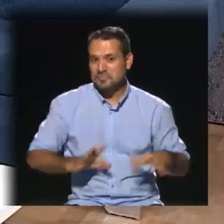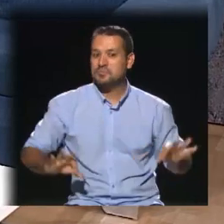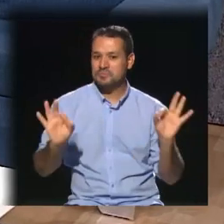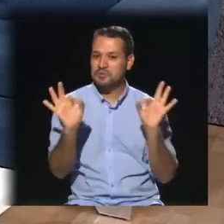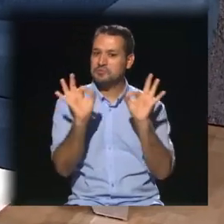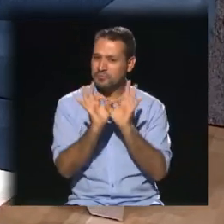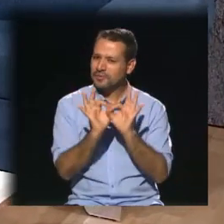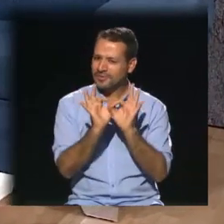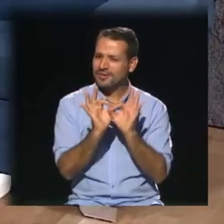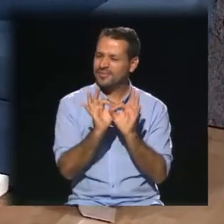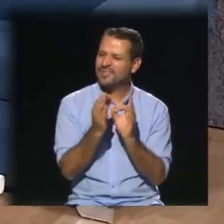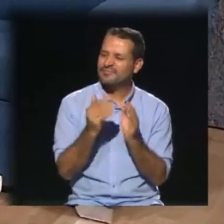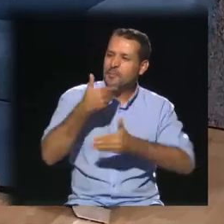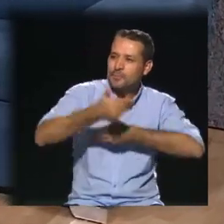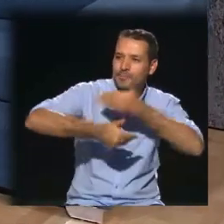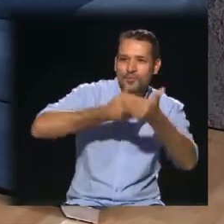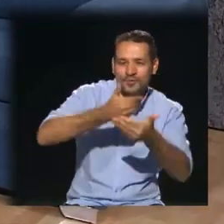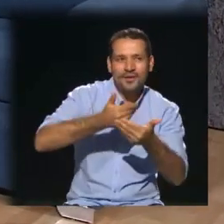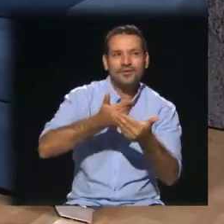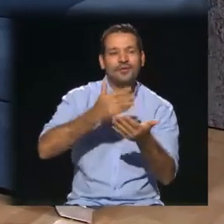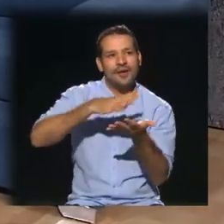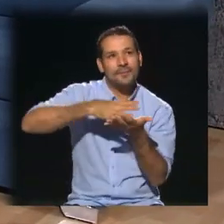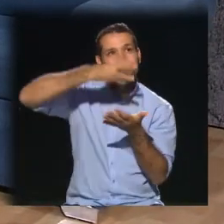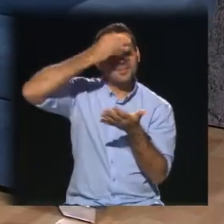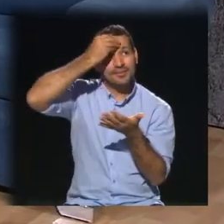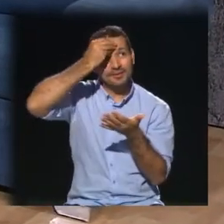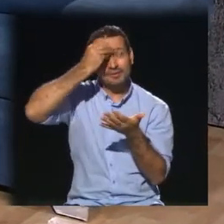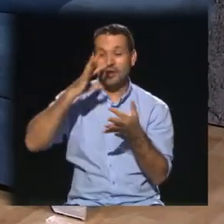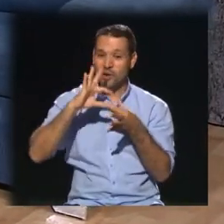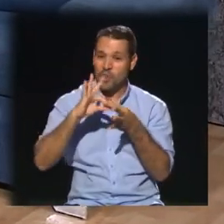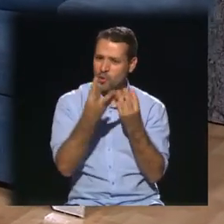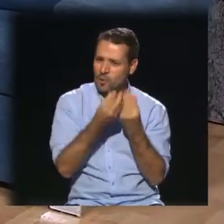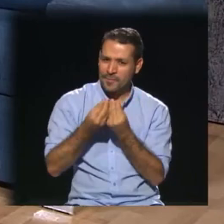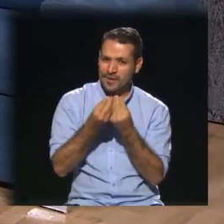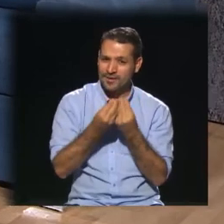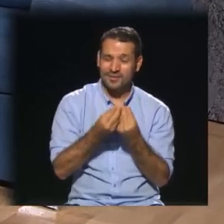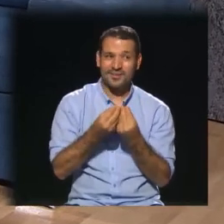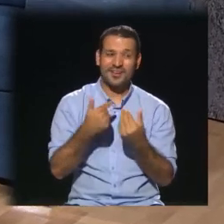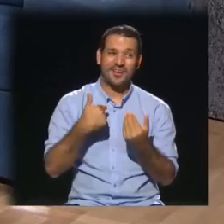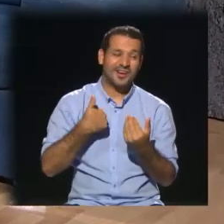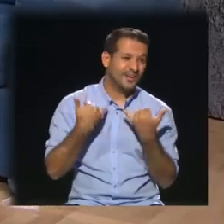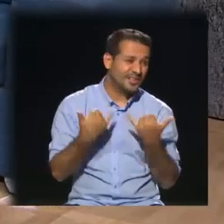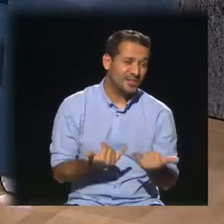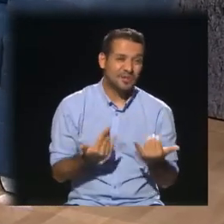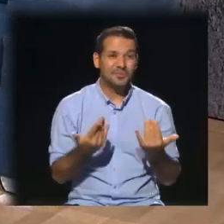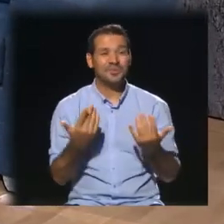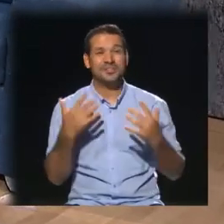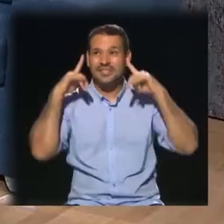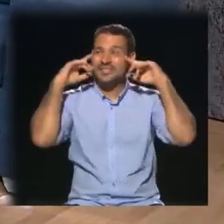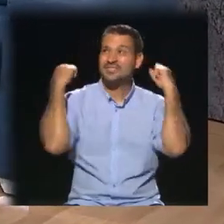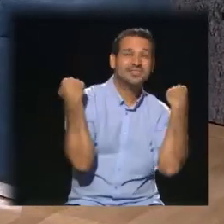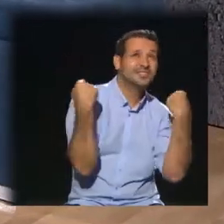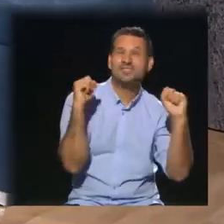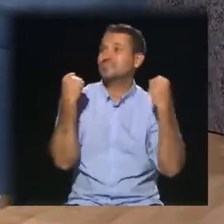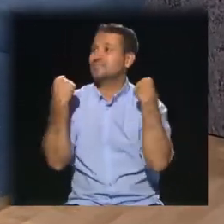para nosotros en nuestro aprendizaje. Por lo menos con mis compañeros nos hemos sentido muy oprimidos y nos desesperamos a